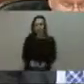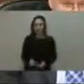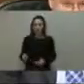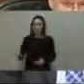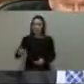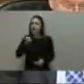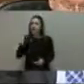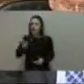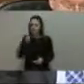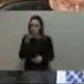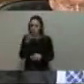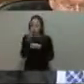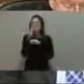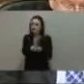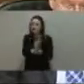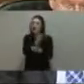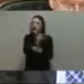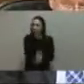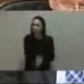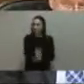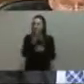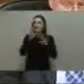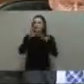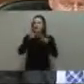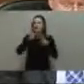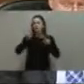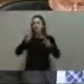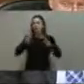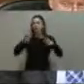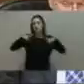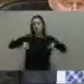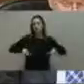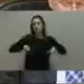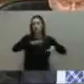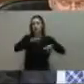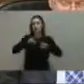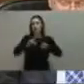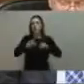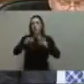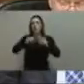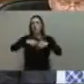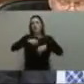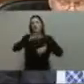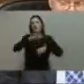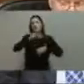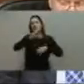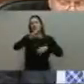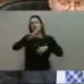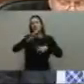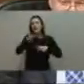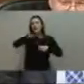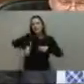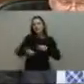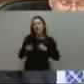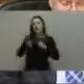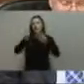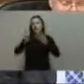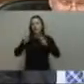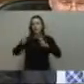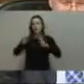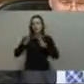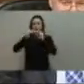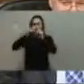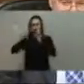las recibía a nivel suelo industrial del IDEPA y en la parte residencial del Estado. En